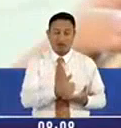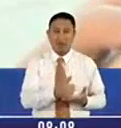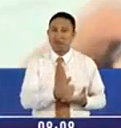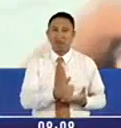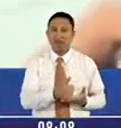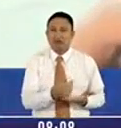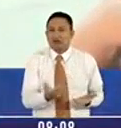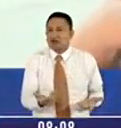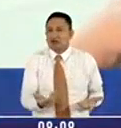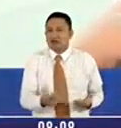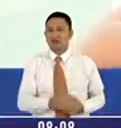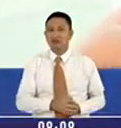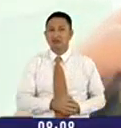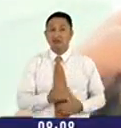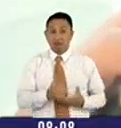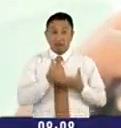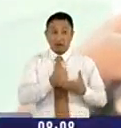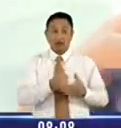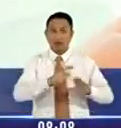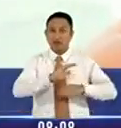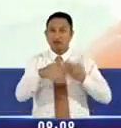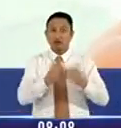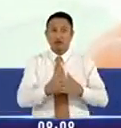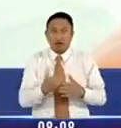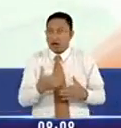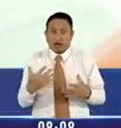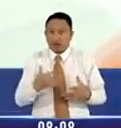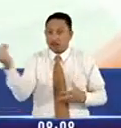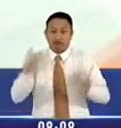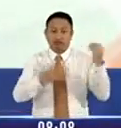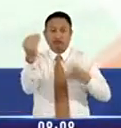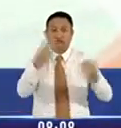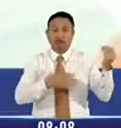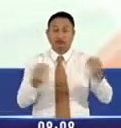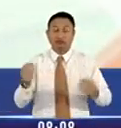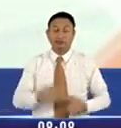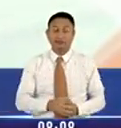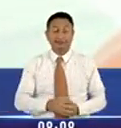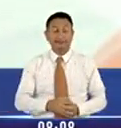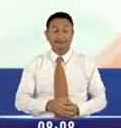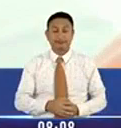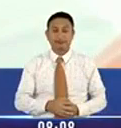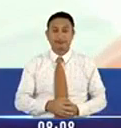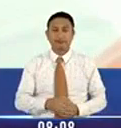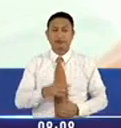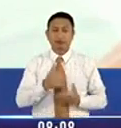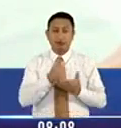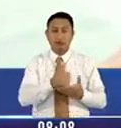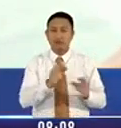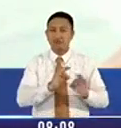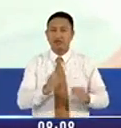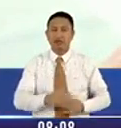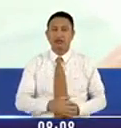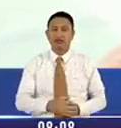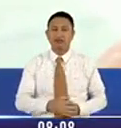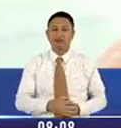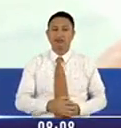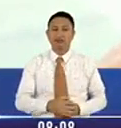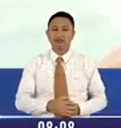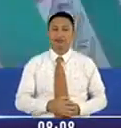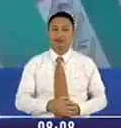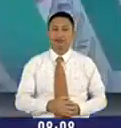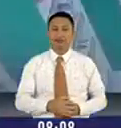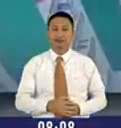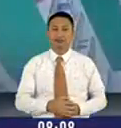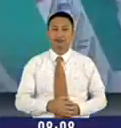situación. Totalmente nadie. Si todo el mundo arranca para donde puede, todo el mundo sale corriendo para donde es y nadie hace